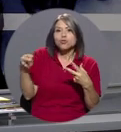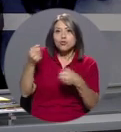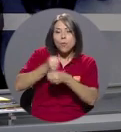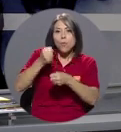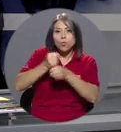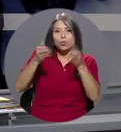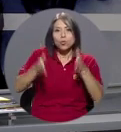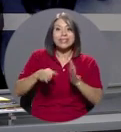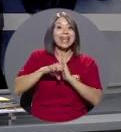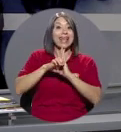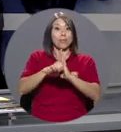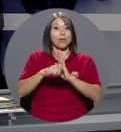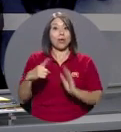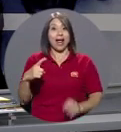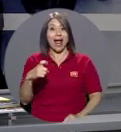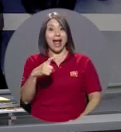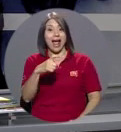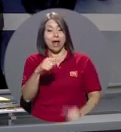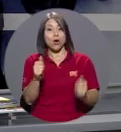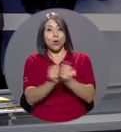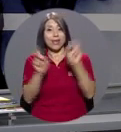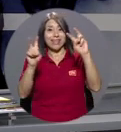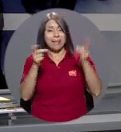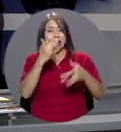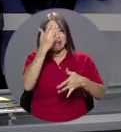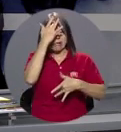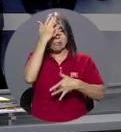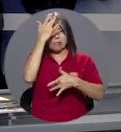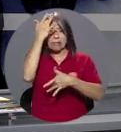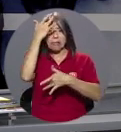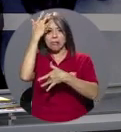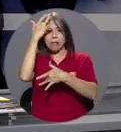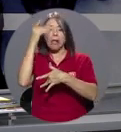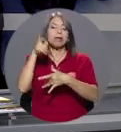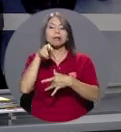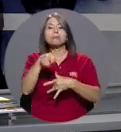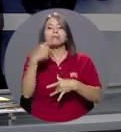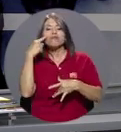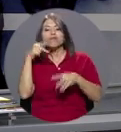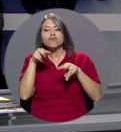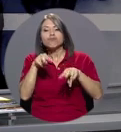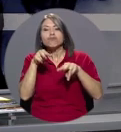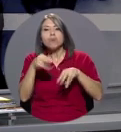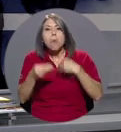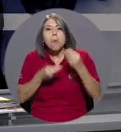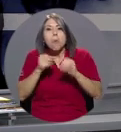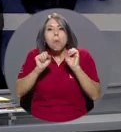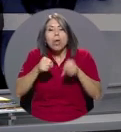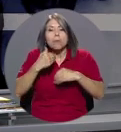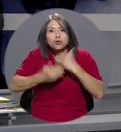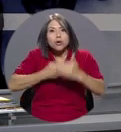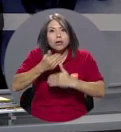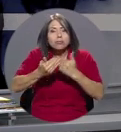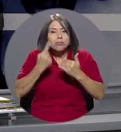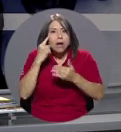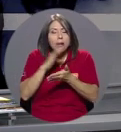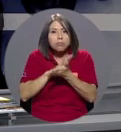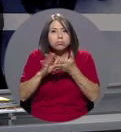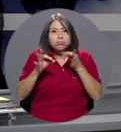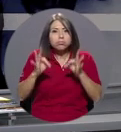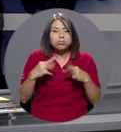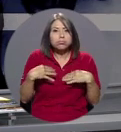productores, como por ejemplo en camarón, con el tema de algunas patologías muy puntuales, tratando de ver qué procedimientos podemos hacer y qué